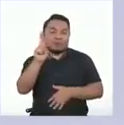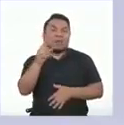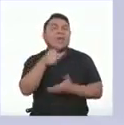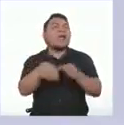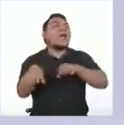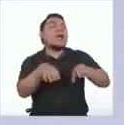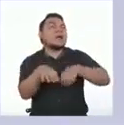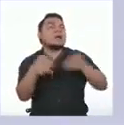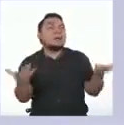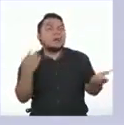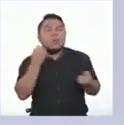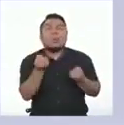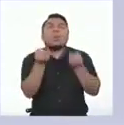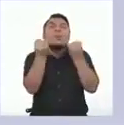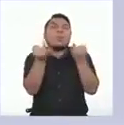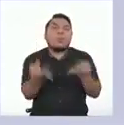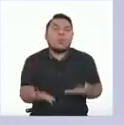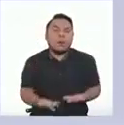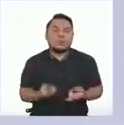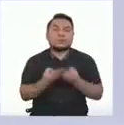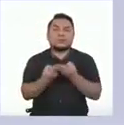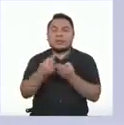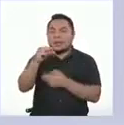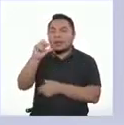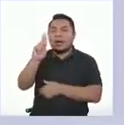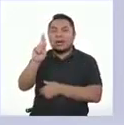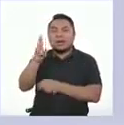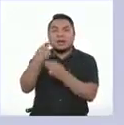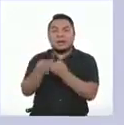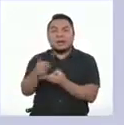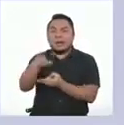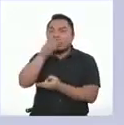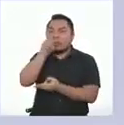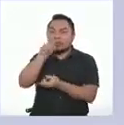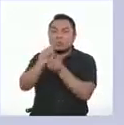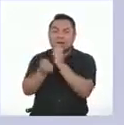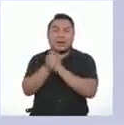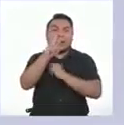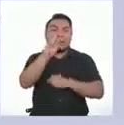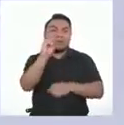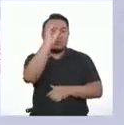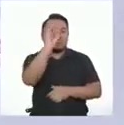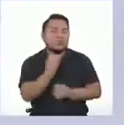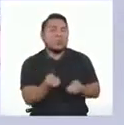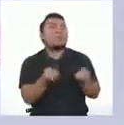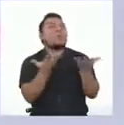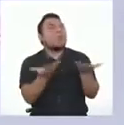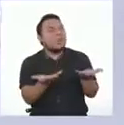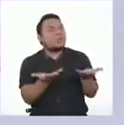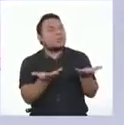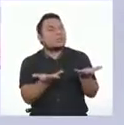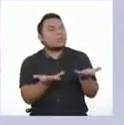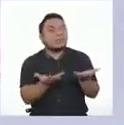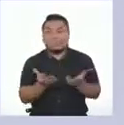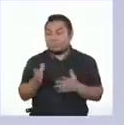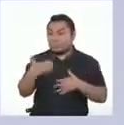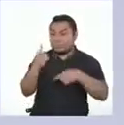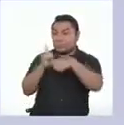podemos hacer para calcular la cantidad de gramos que representa el 20%? Podríamos